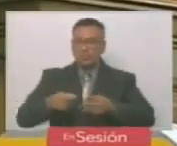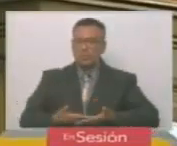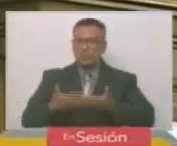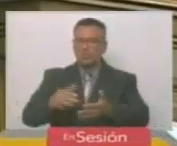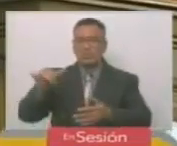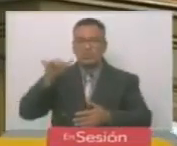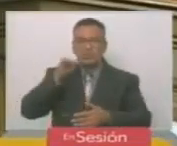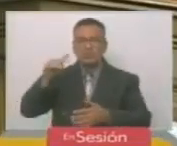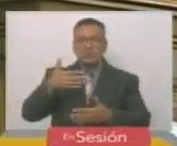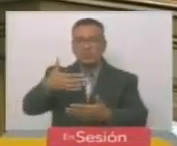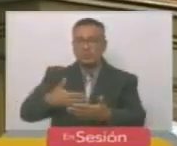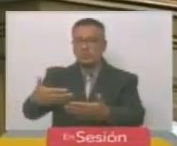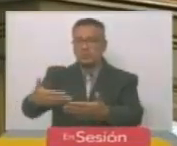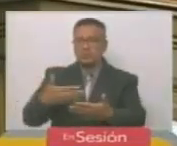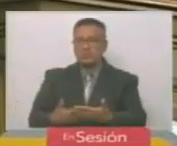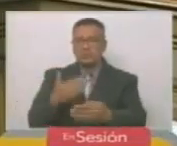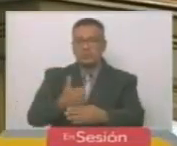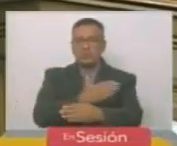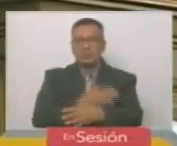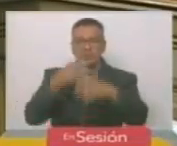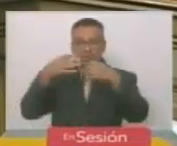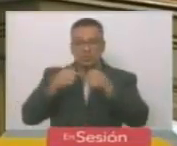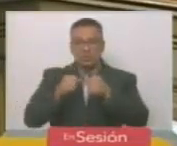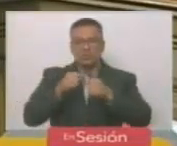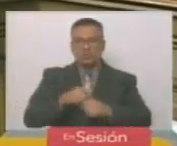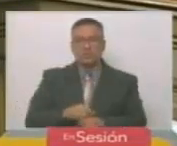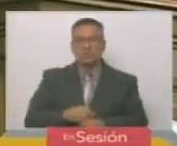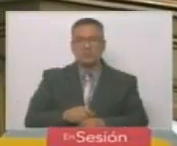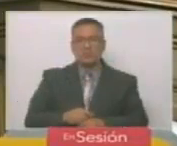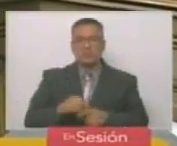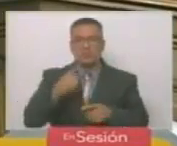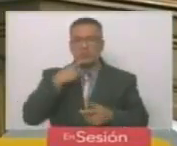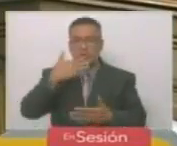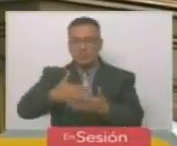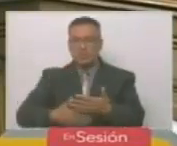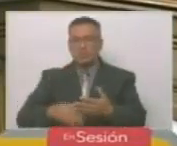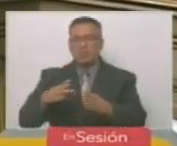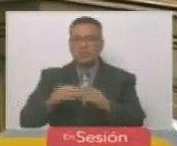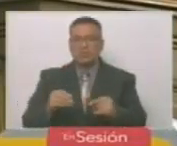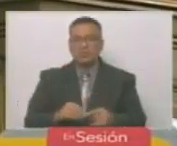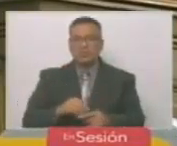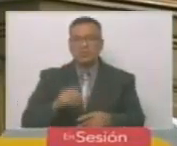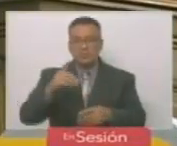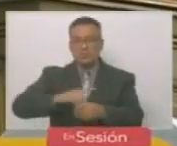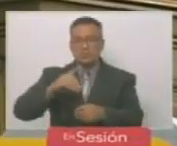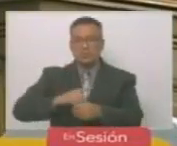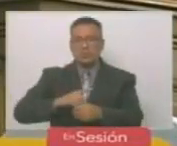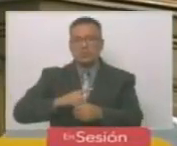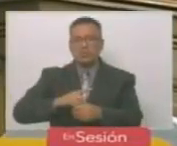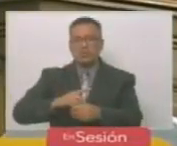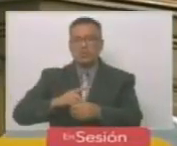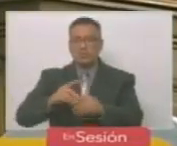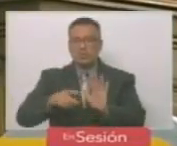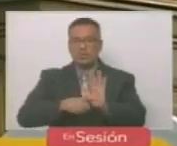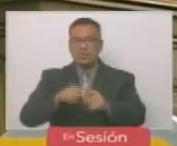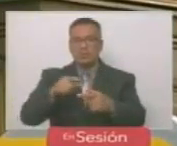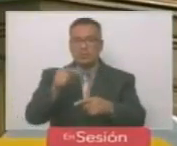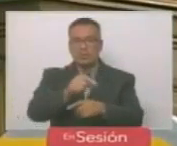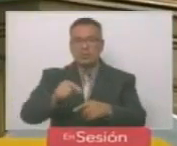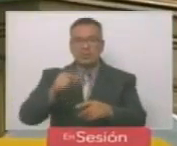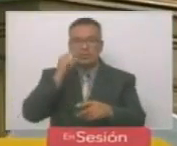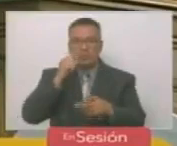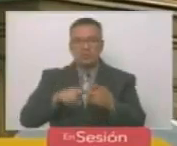información al registro de antecedentes penales para garantizar la veracidad de los datos de identificación del ciudadano